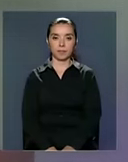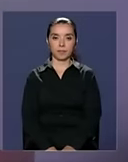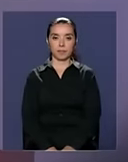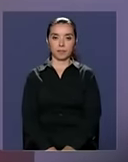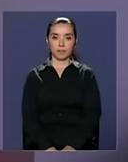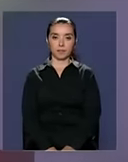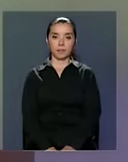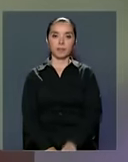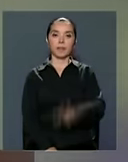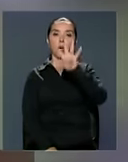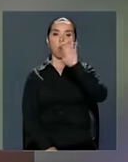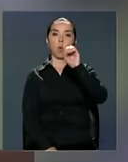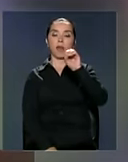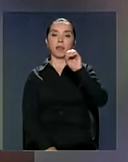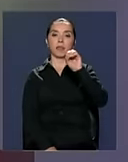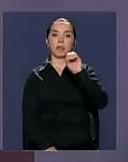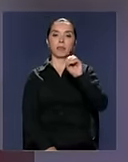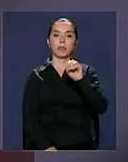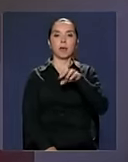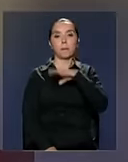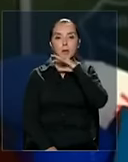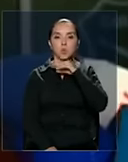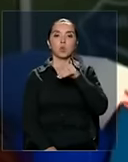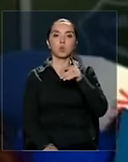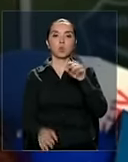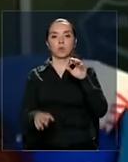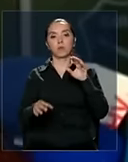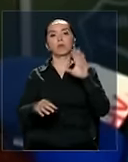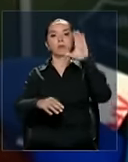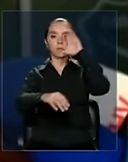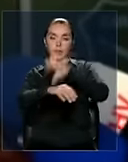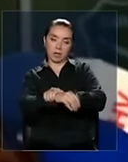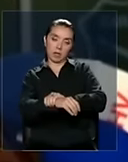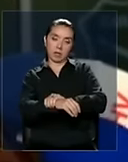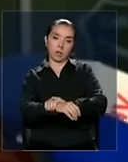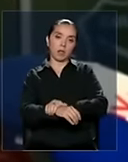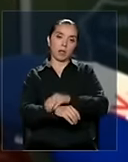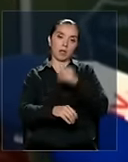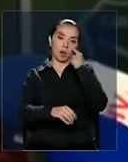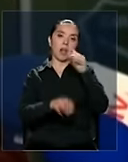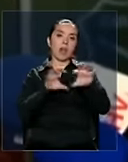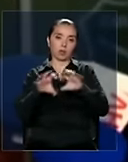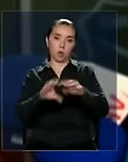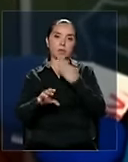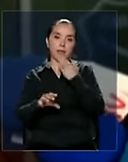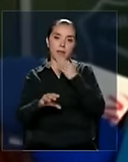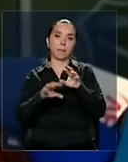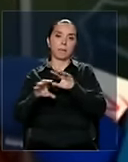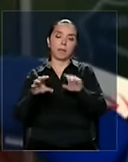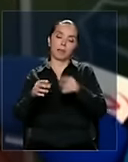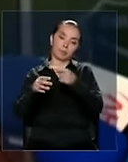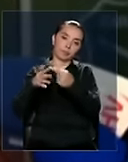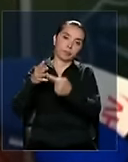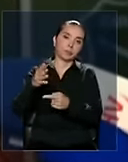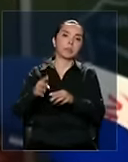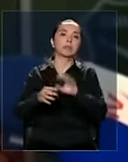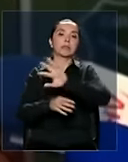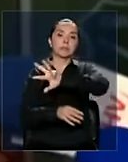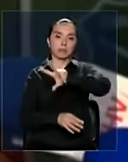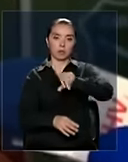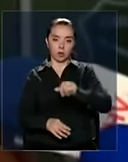En 40 minutos fueron detenidos y obviamente ubicado las especies y todo lo que contemplaba este